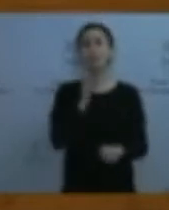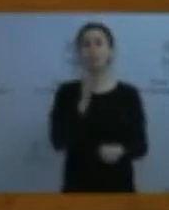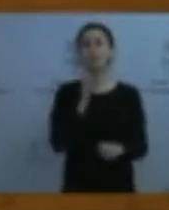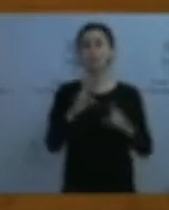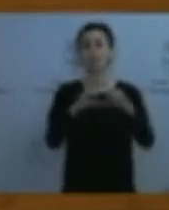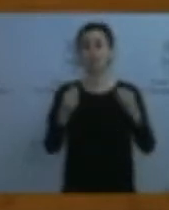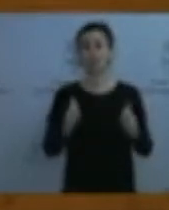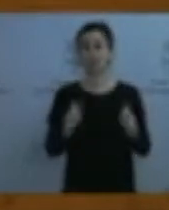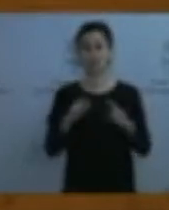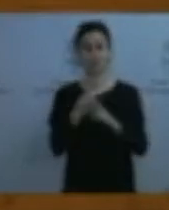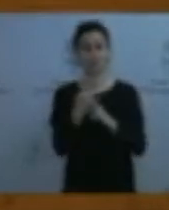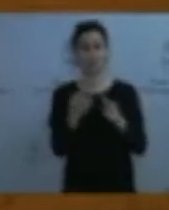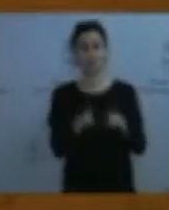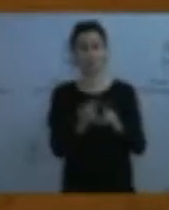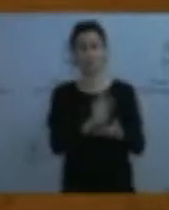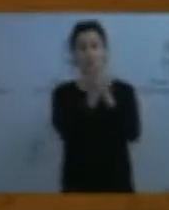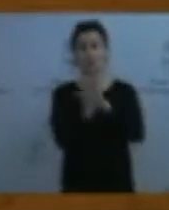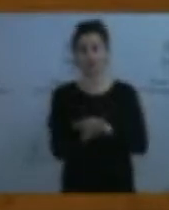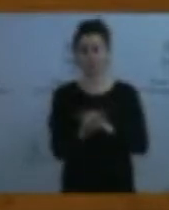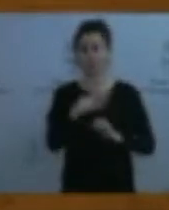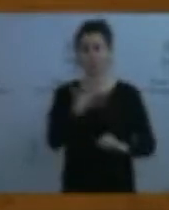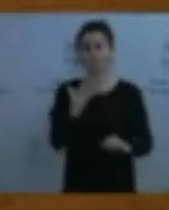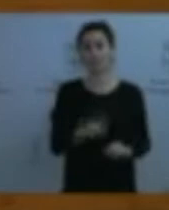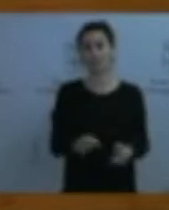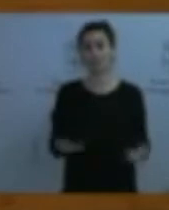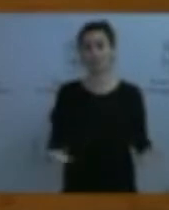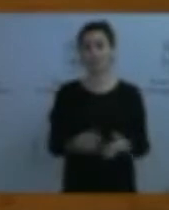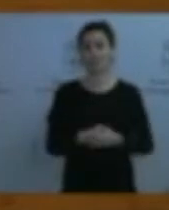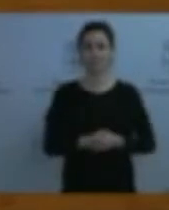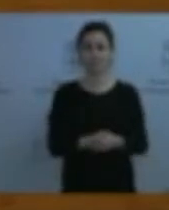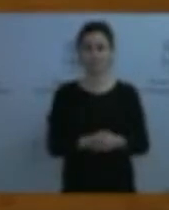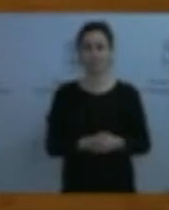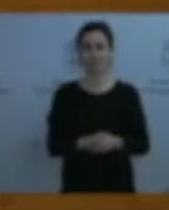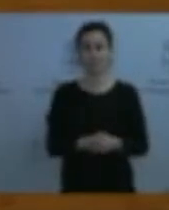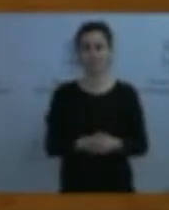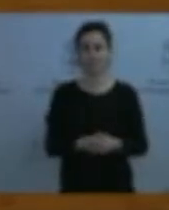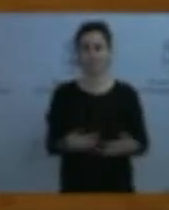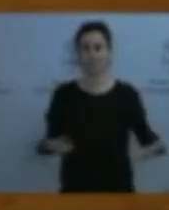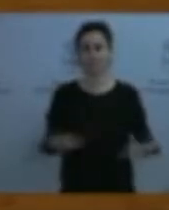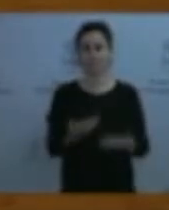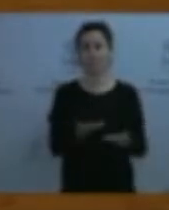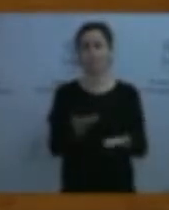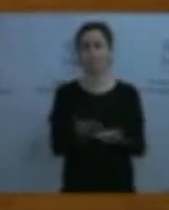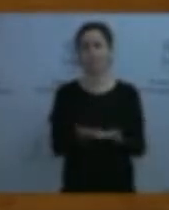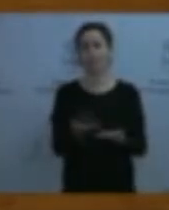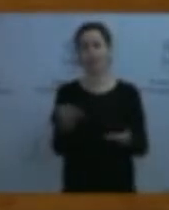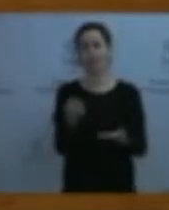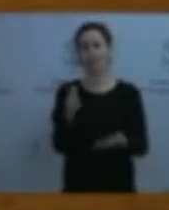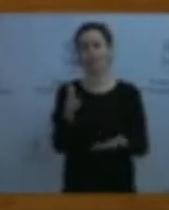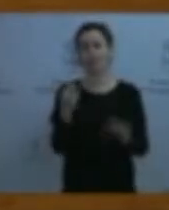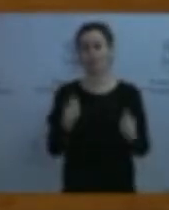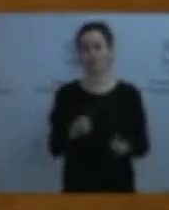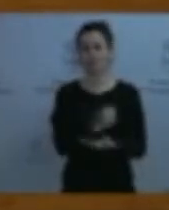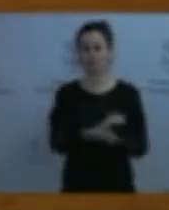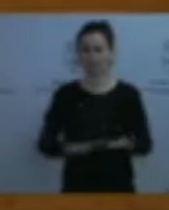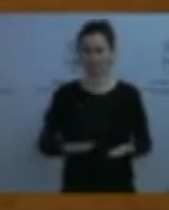encuentran en la misma situación, pero a la inversa, probablemente menos precarios, pero en la misma situación a la inversa, y ahí les pedimos que garanticen los mismos derechos